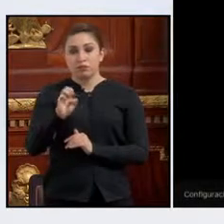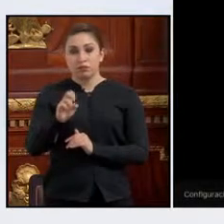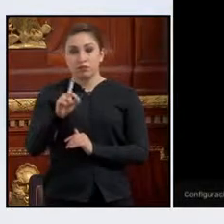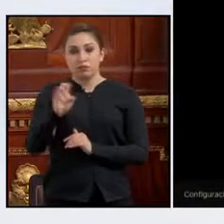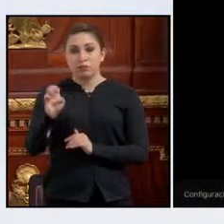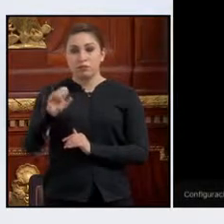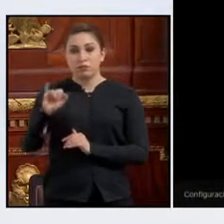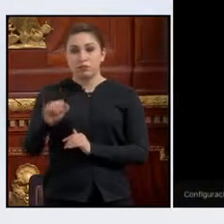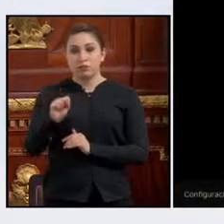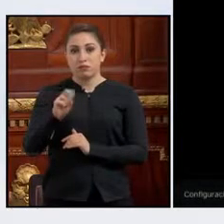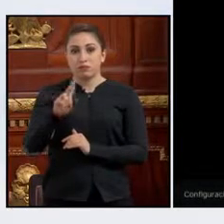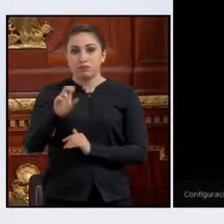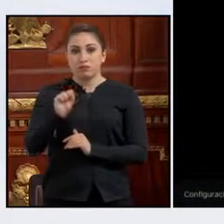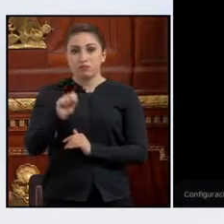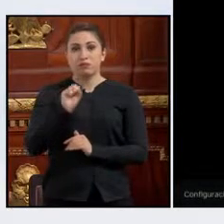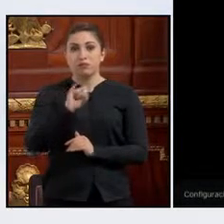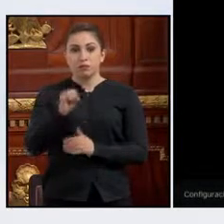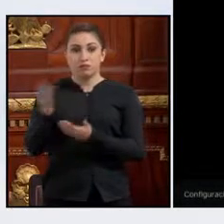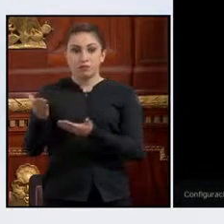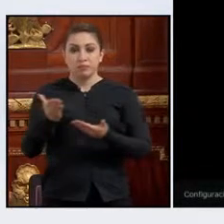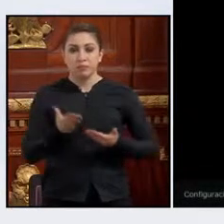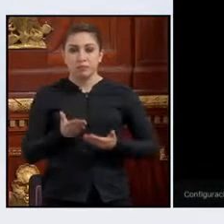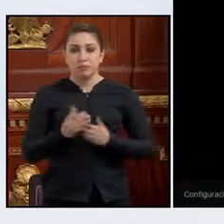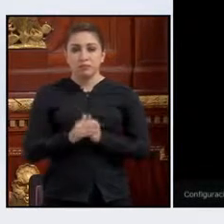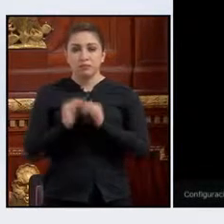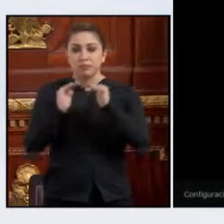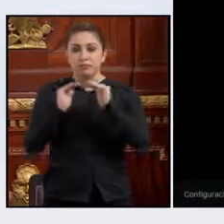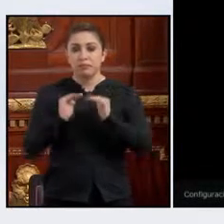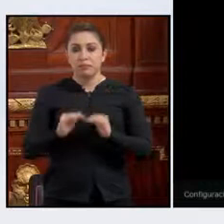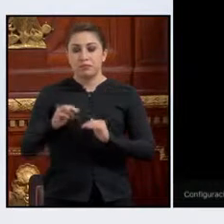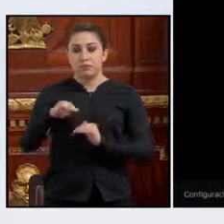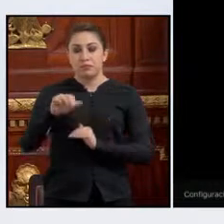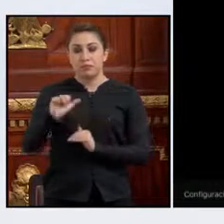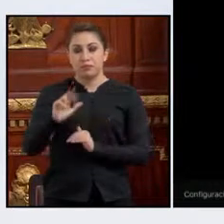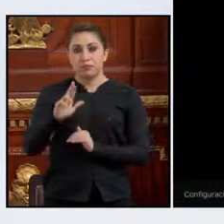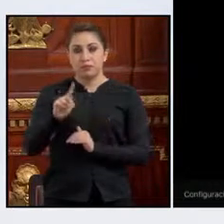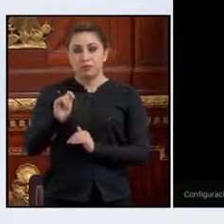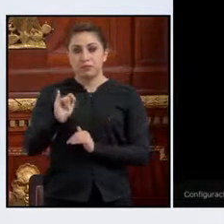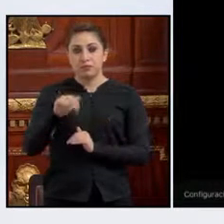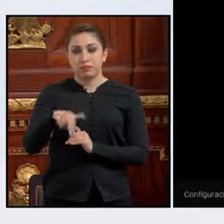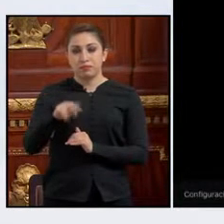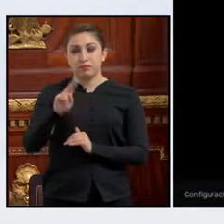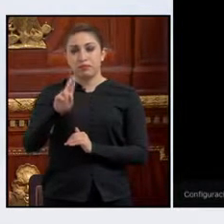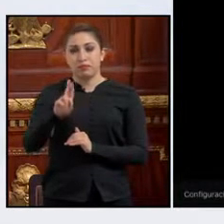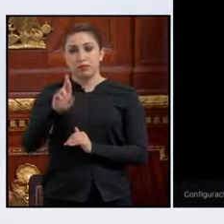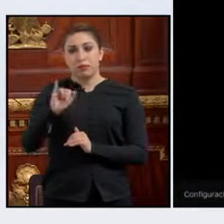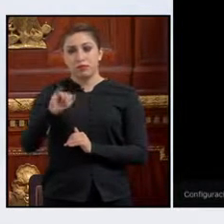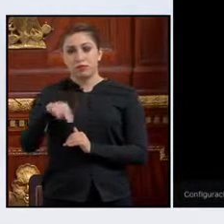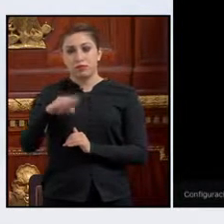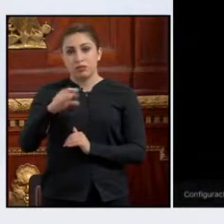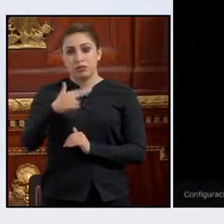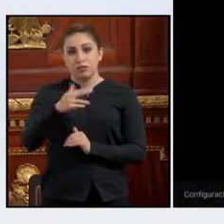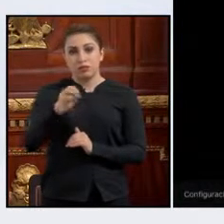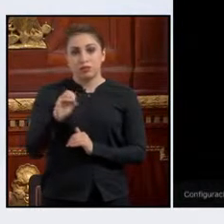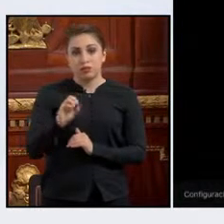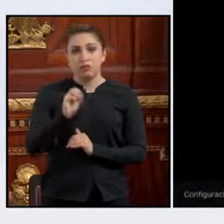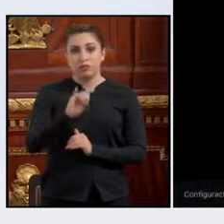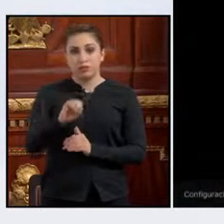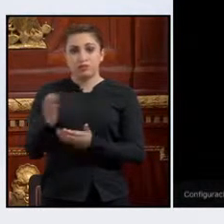del Campo, presente. Martín Urincho Alberto. Martínez Urincho,